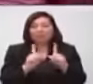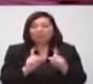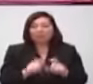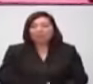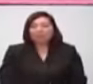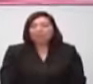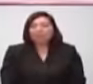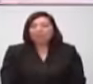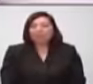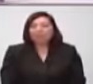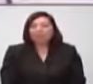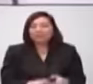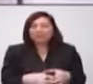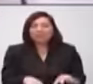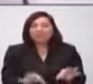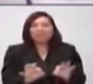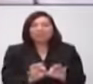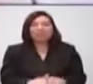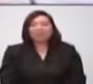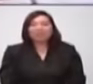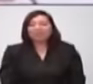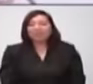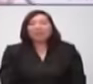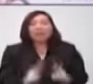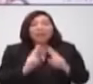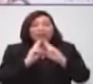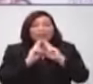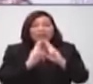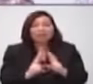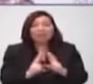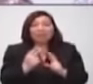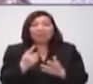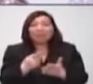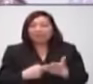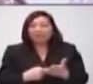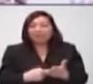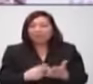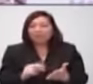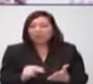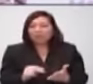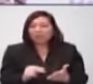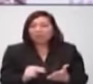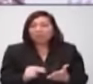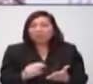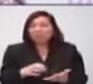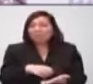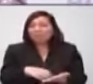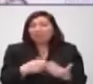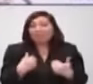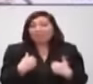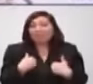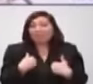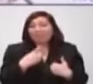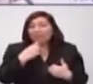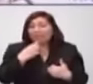presidente, que creo que son importantes contestar, sobre todo para que no ocurra que la población tiene